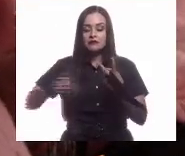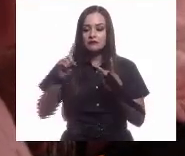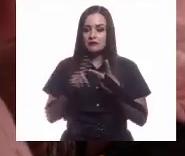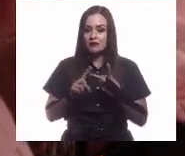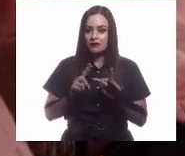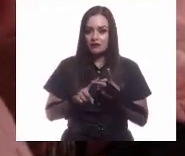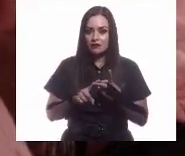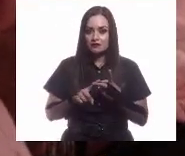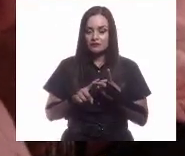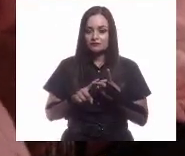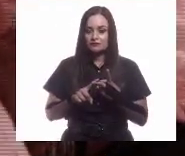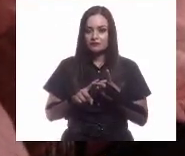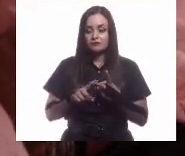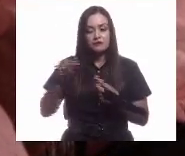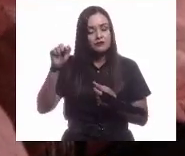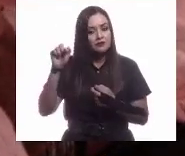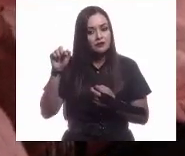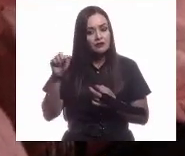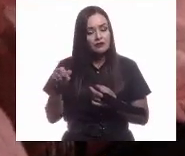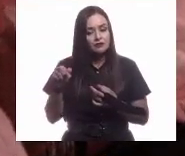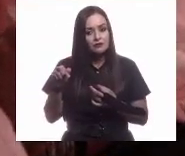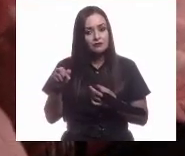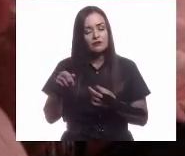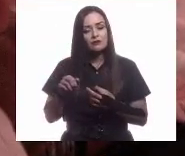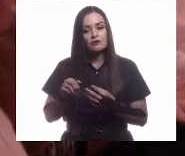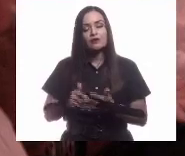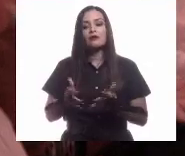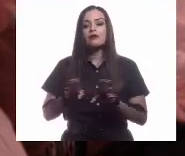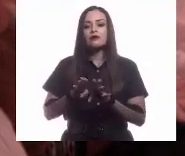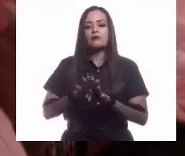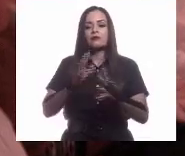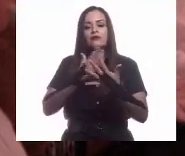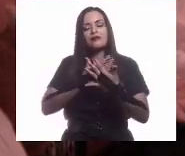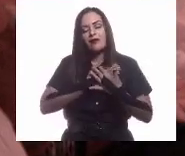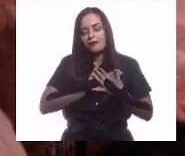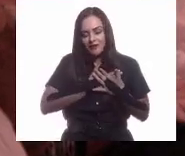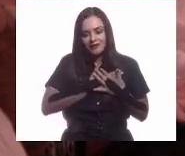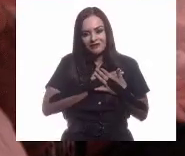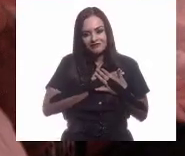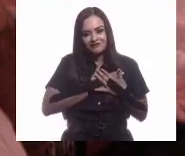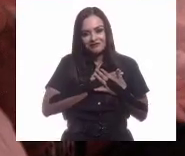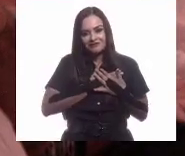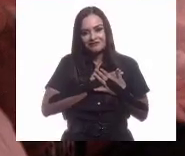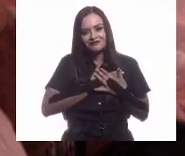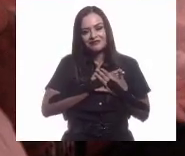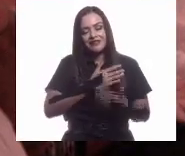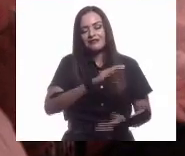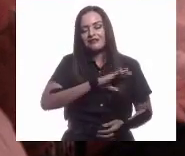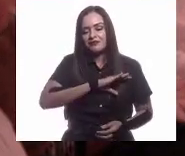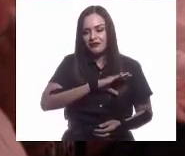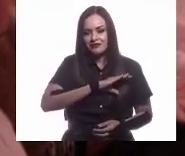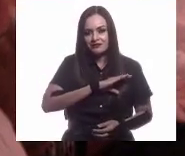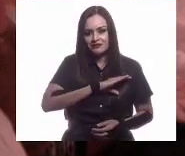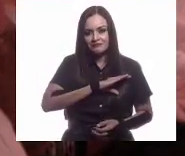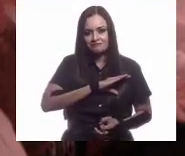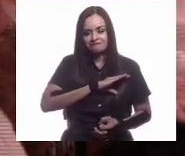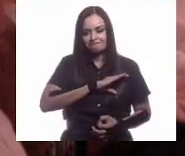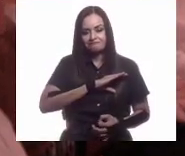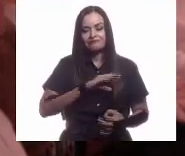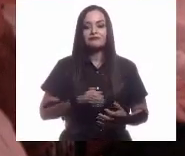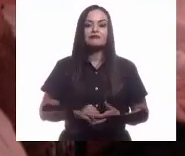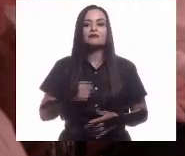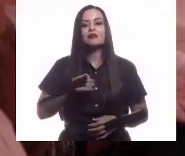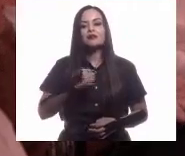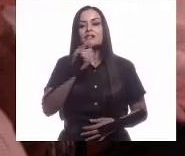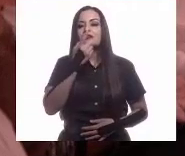lado, ser un pilar de ejemplo, de amor y de fraternidad en nuestro hogar. Debo decirles